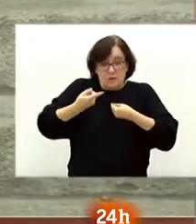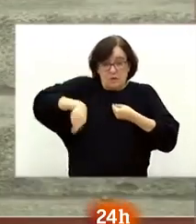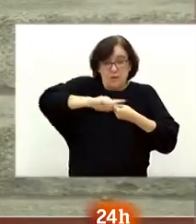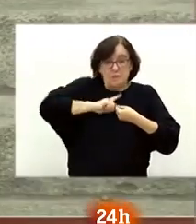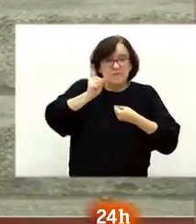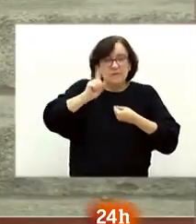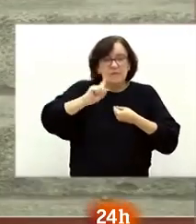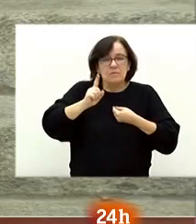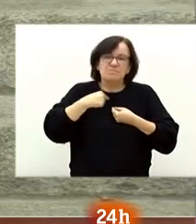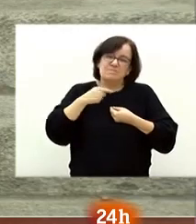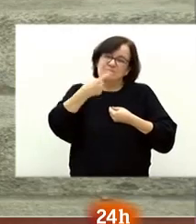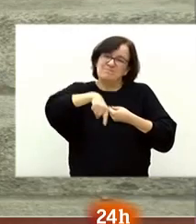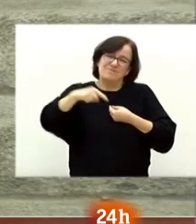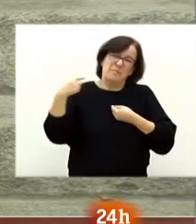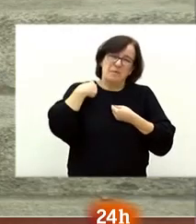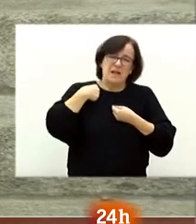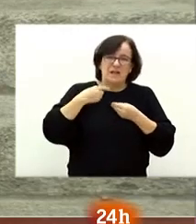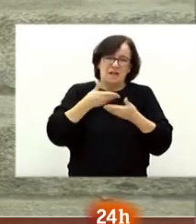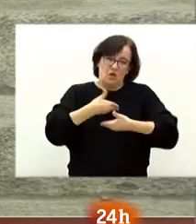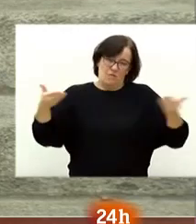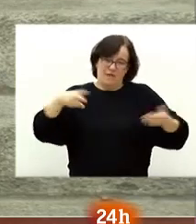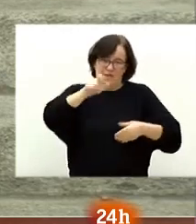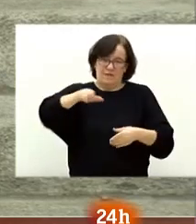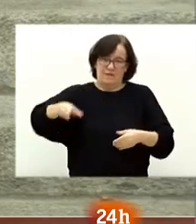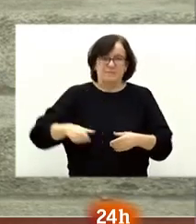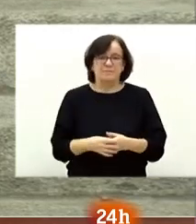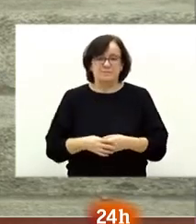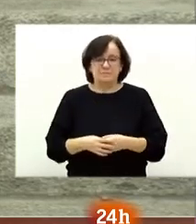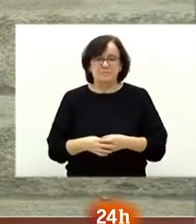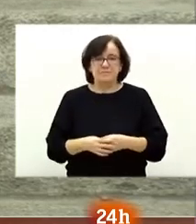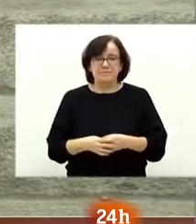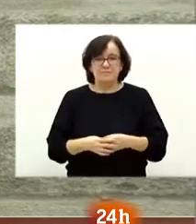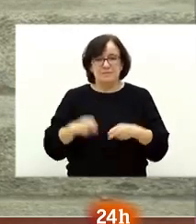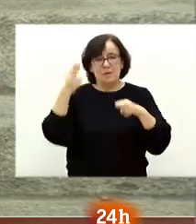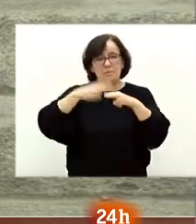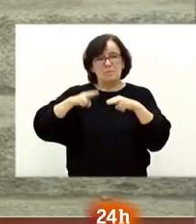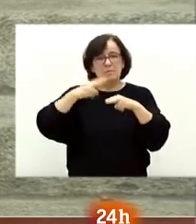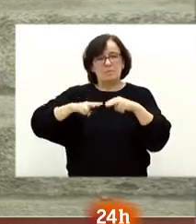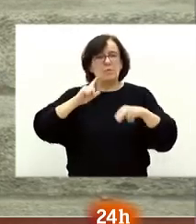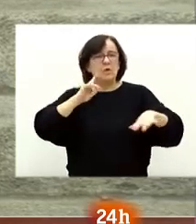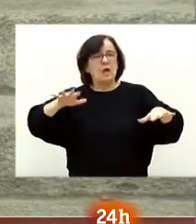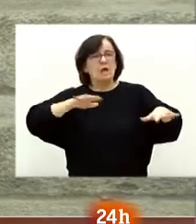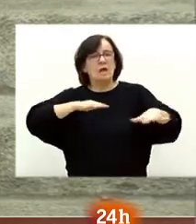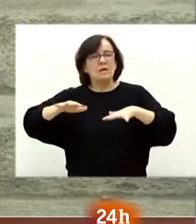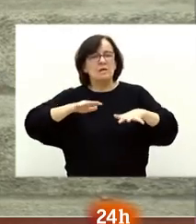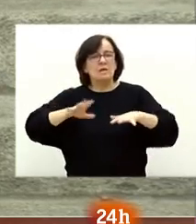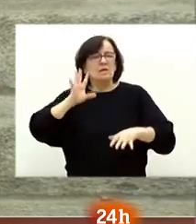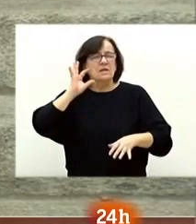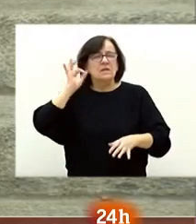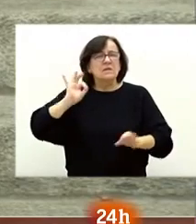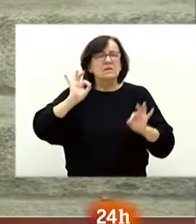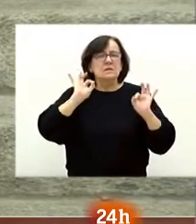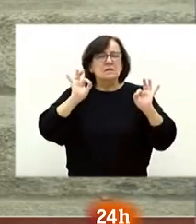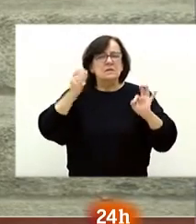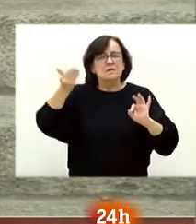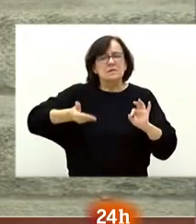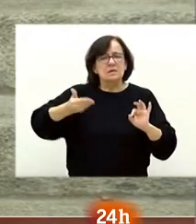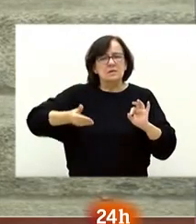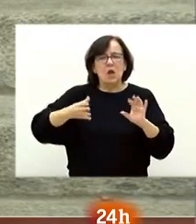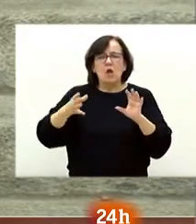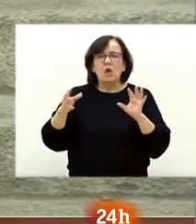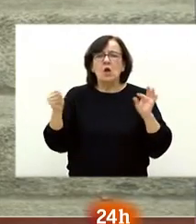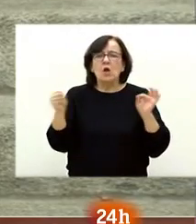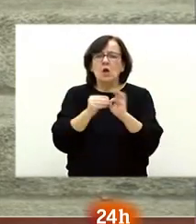no defraudar esa confianza. La política es una actividad esencialmente